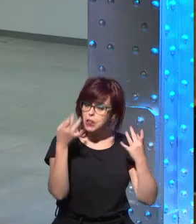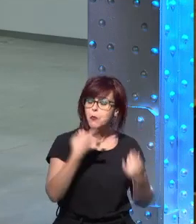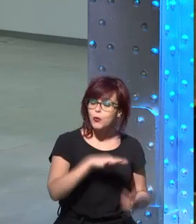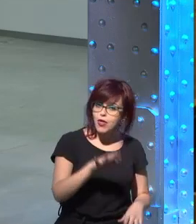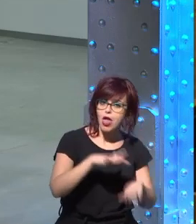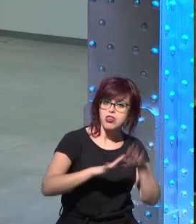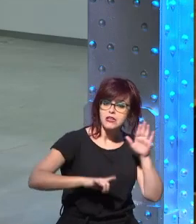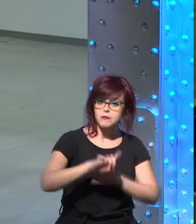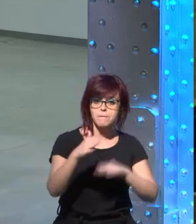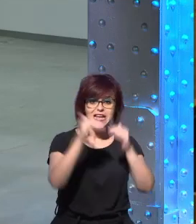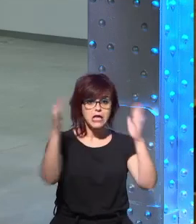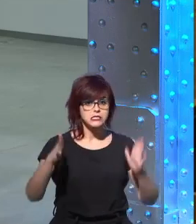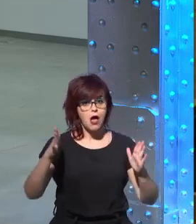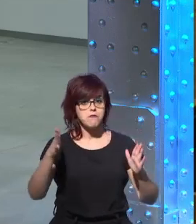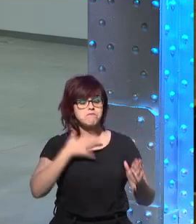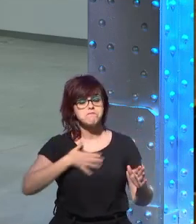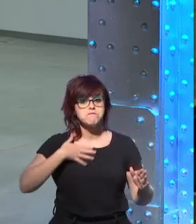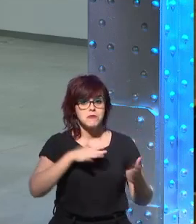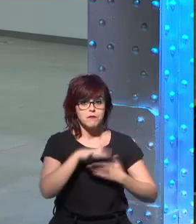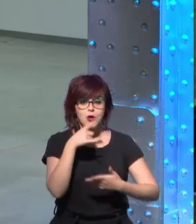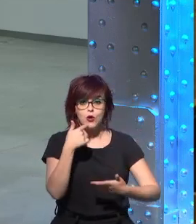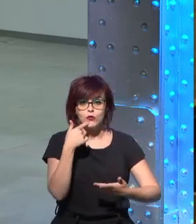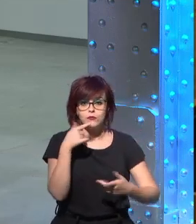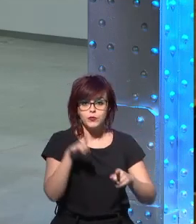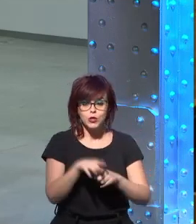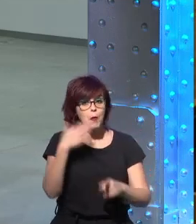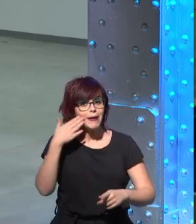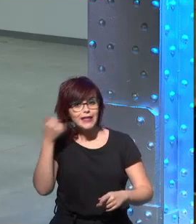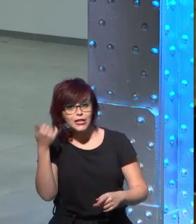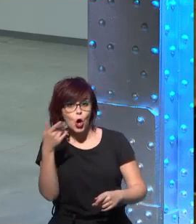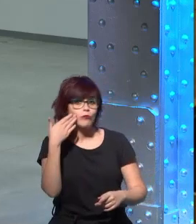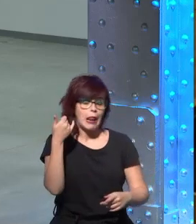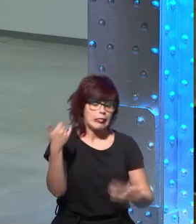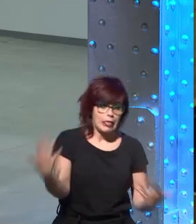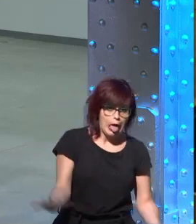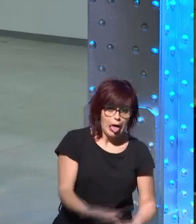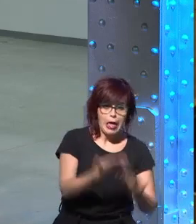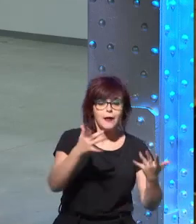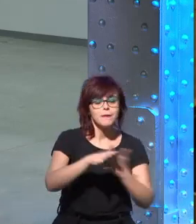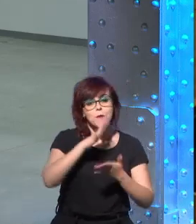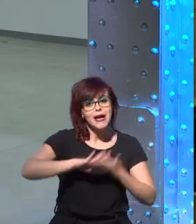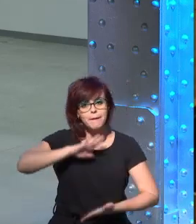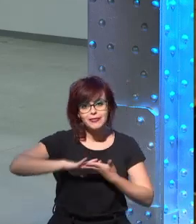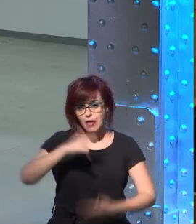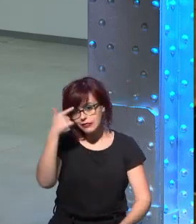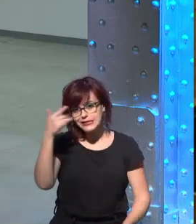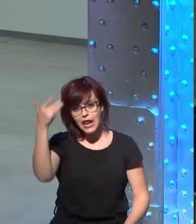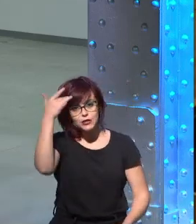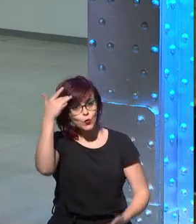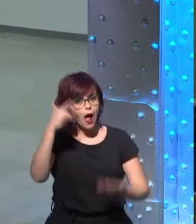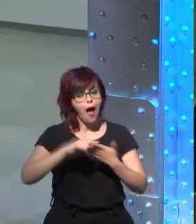pueda desarrollar desde mi casa con mi talento o poco talento, pero con mi capacidad